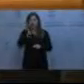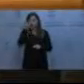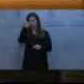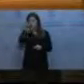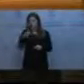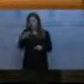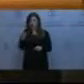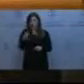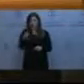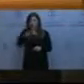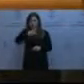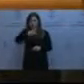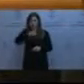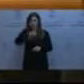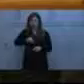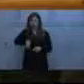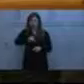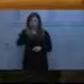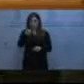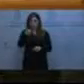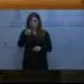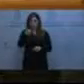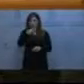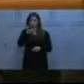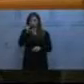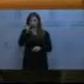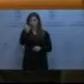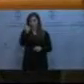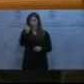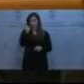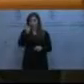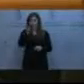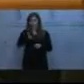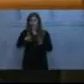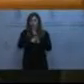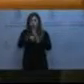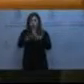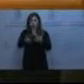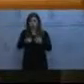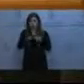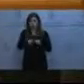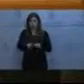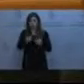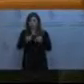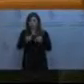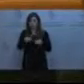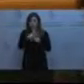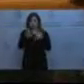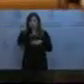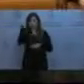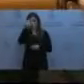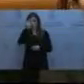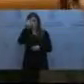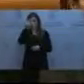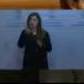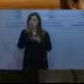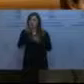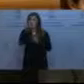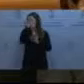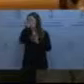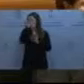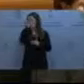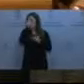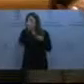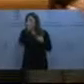nosotros aprobamos, dimos nuestro apoyo a esa segunda Ley de Reforma del Sector Público, nos parecía de puro sentido común la